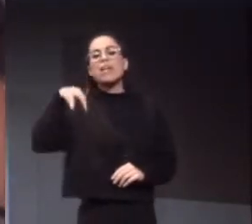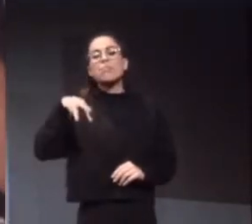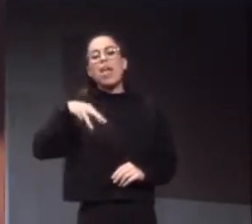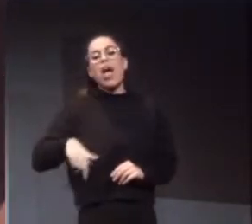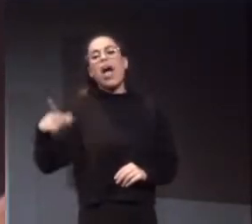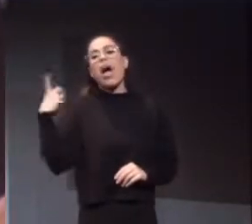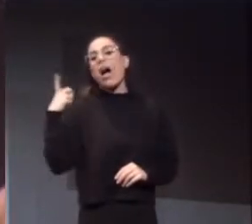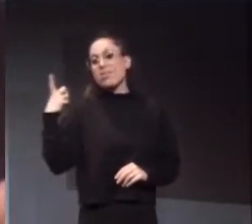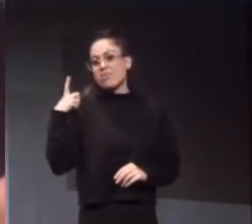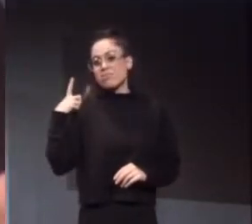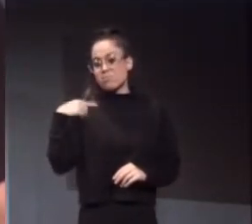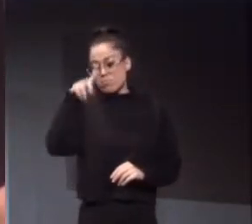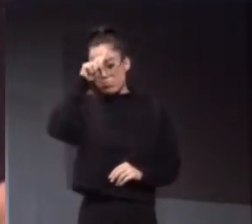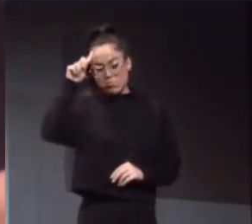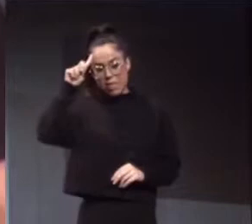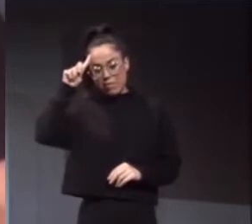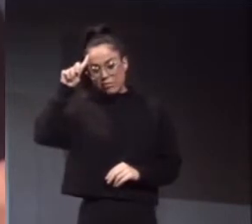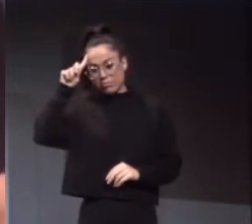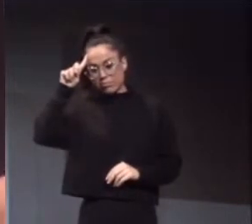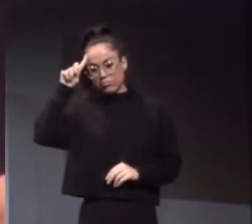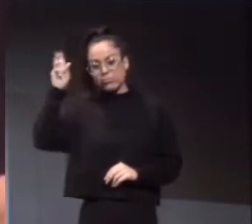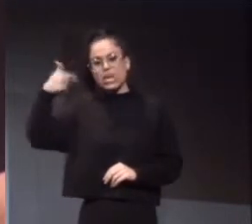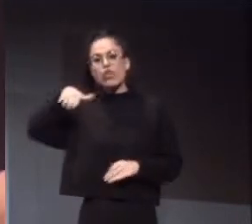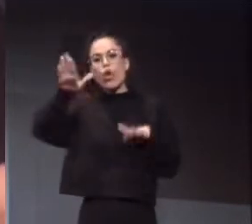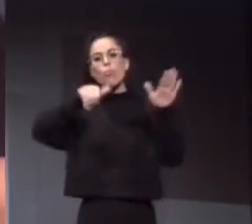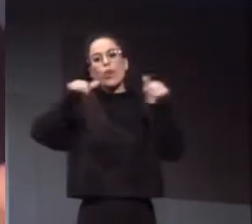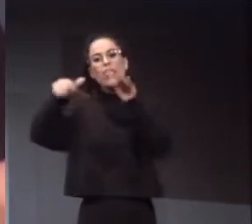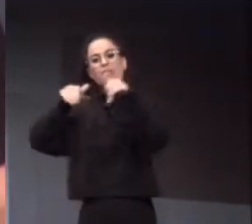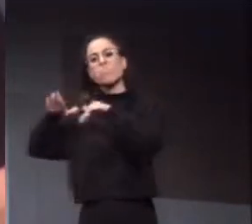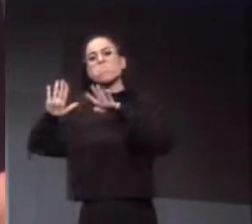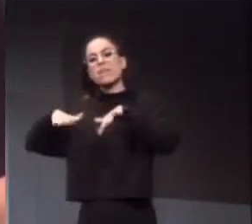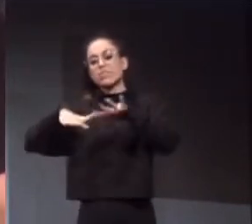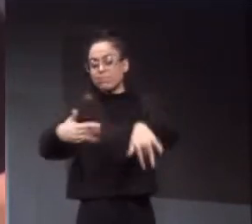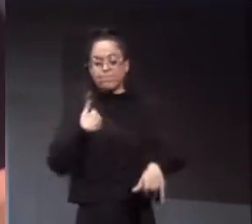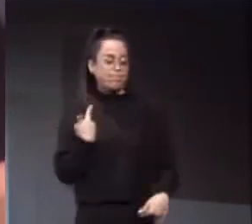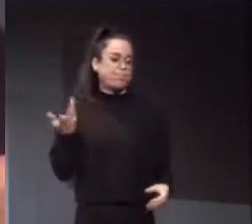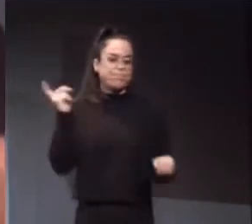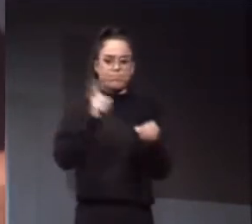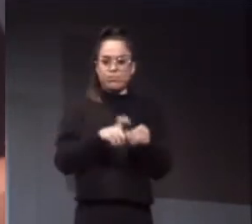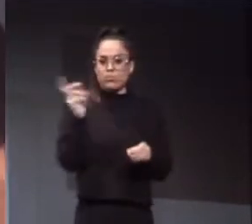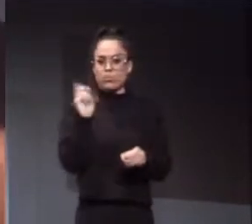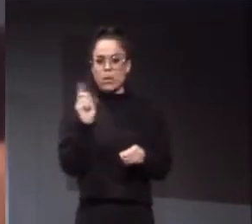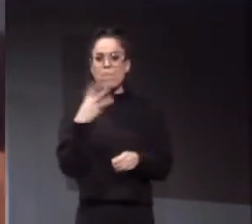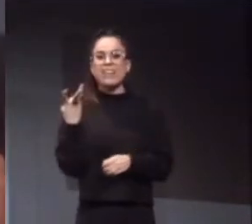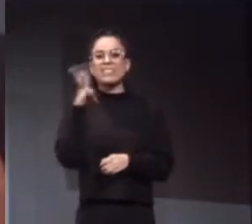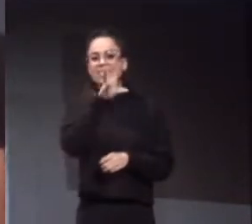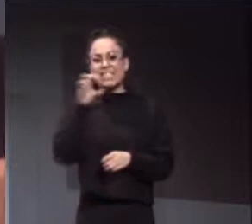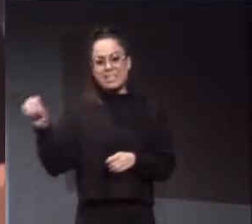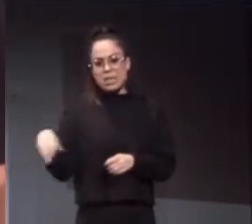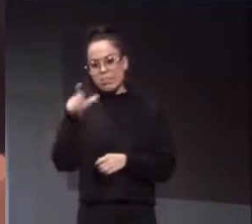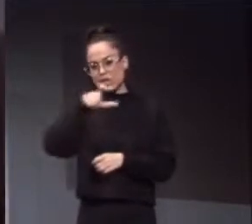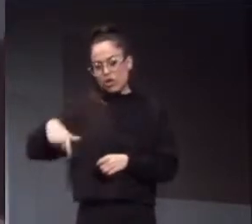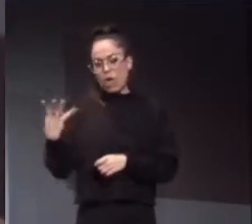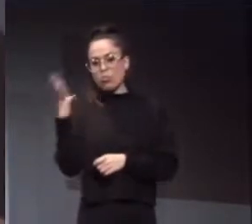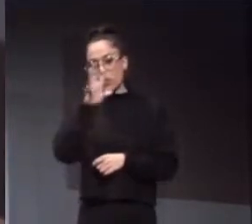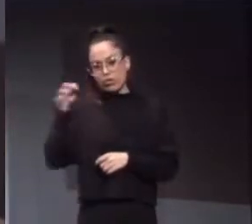fue un poco donde donde se generó convocar una manifestación yo no estuve pero por lo visto había 300 personas 400 o sea